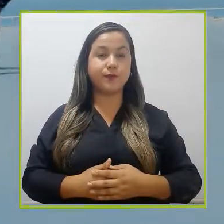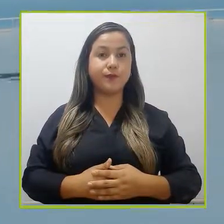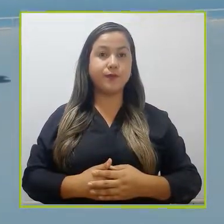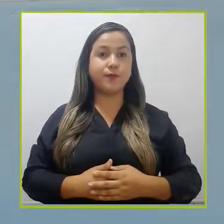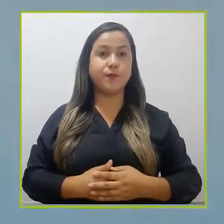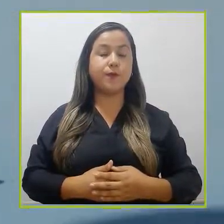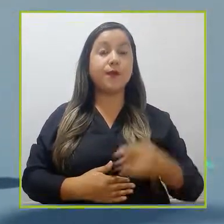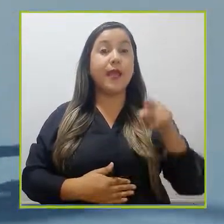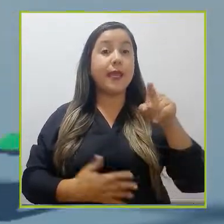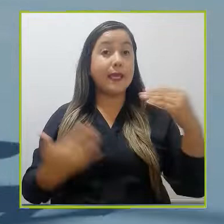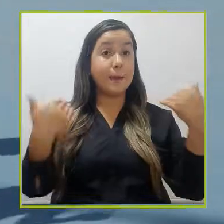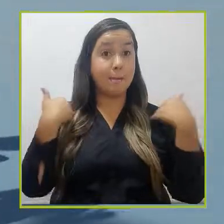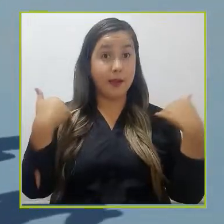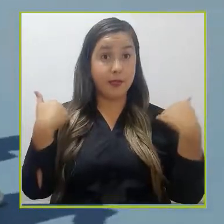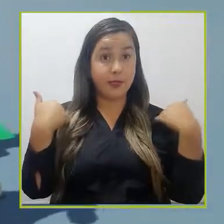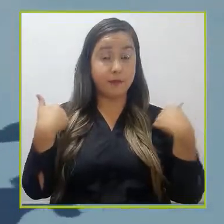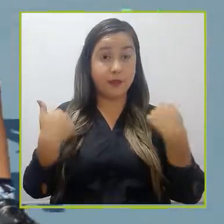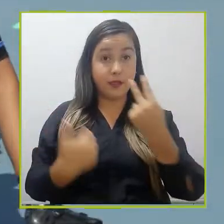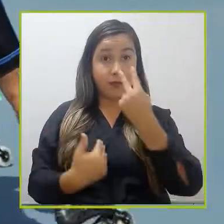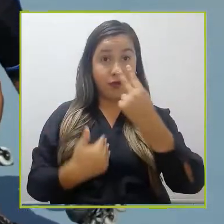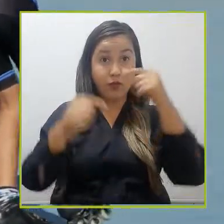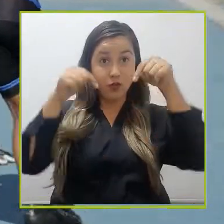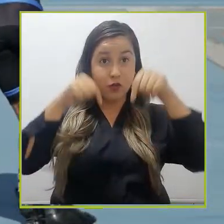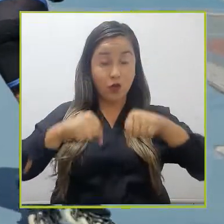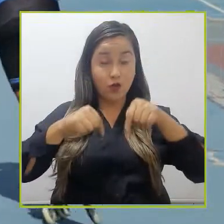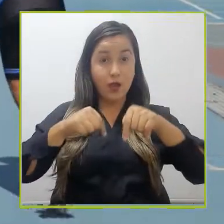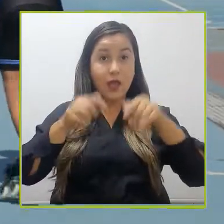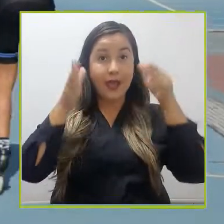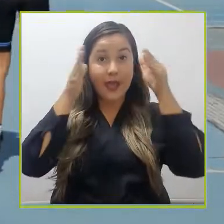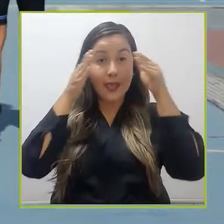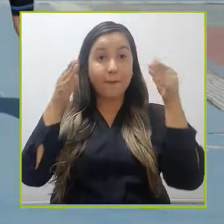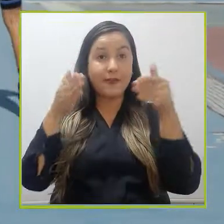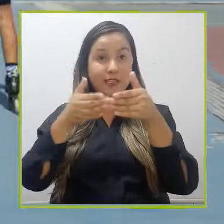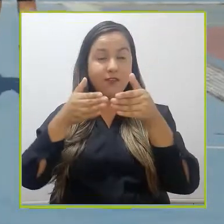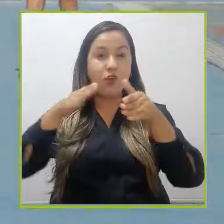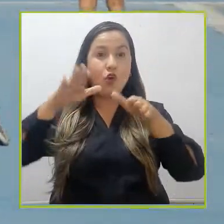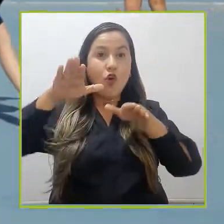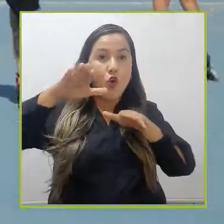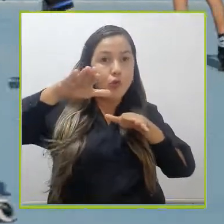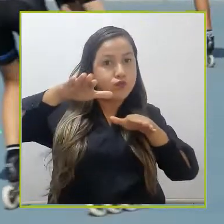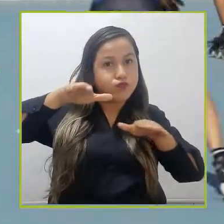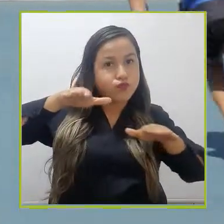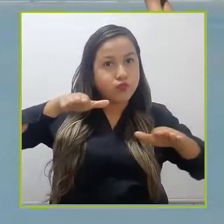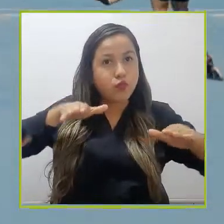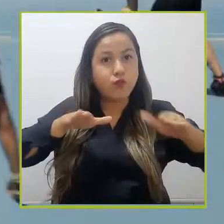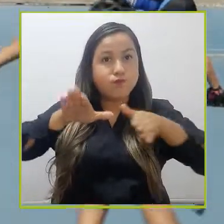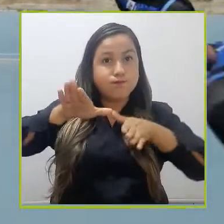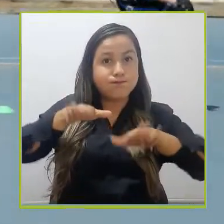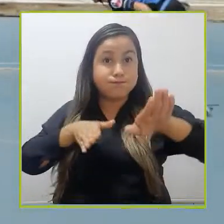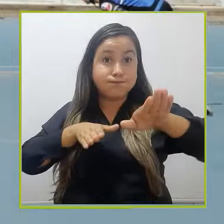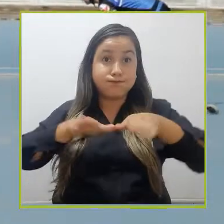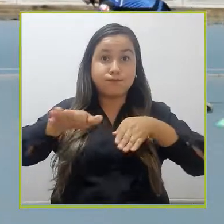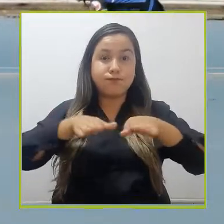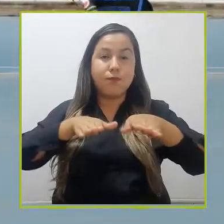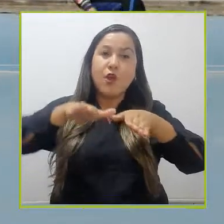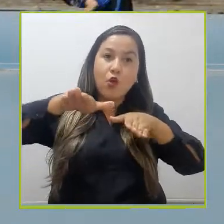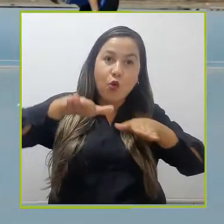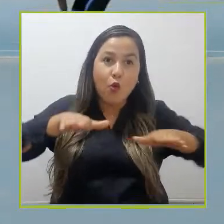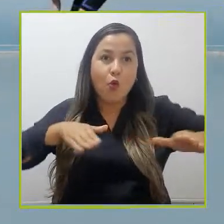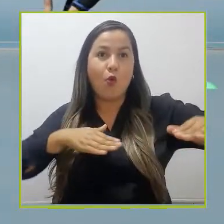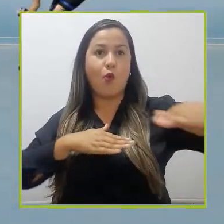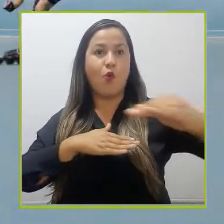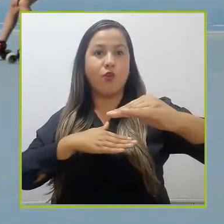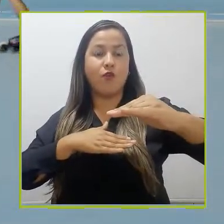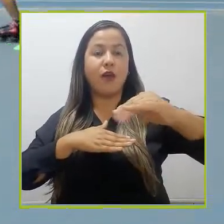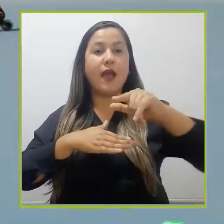El ejercicio que estamos viendo ahora es un ejercicio específico de curva, y el objetivo en este ejercicio es